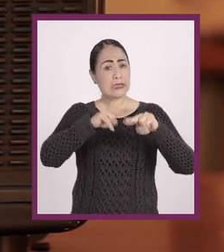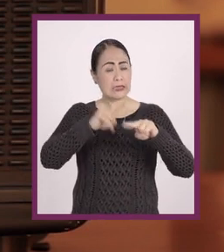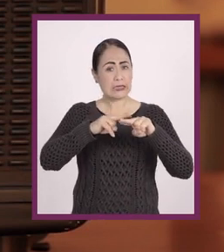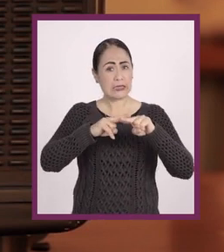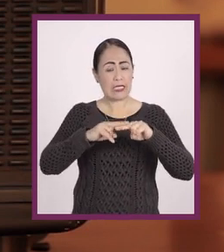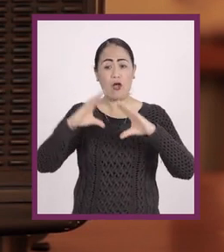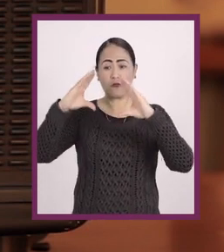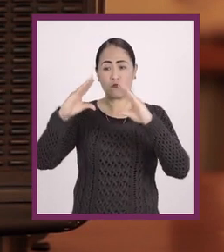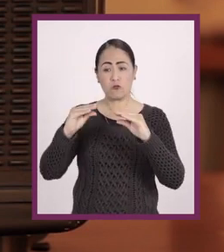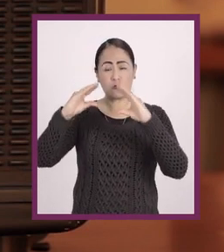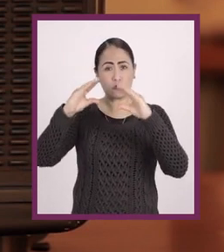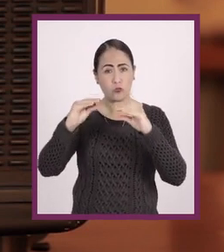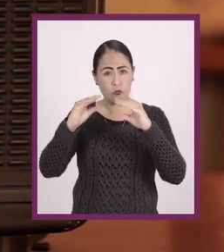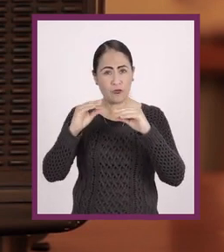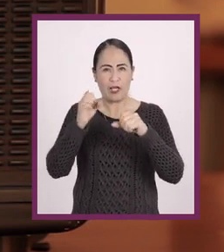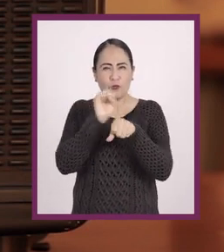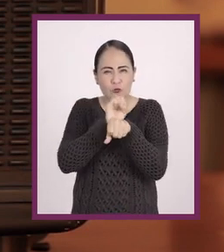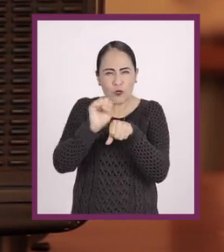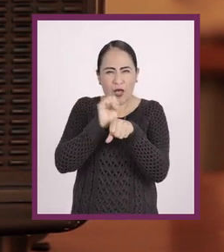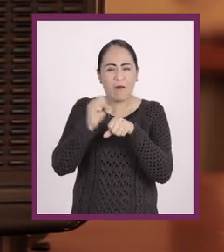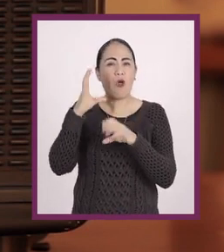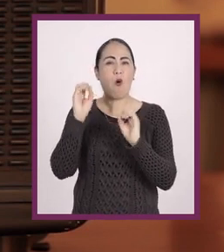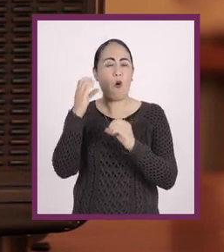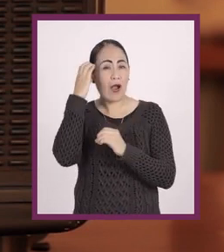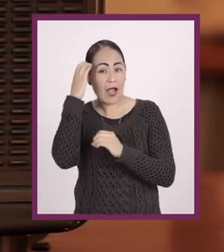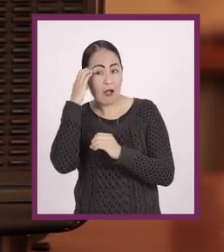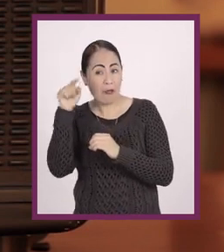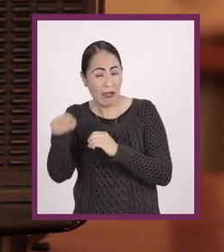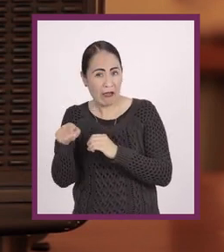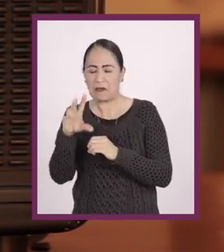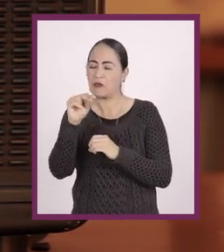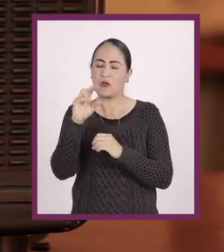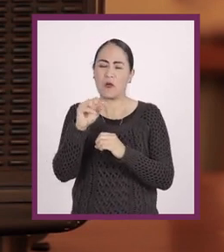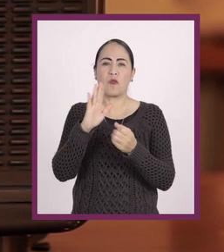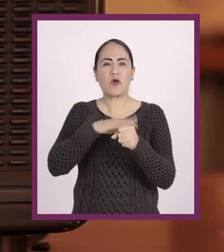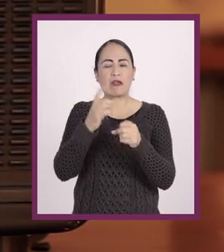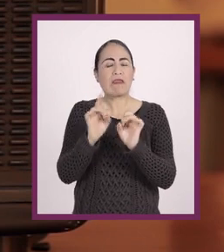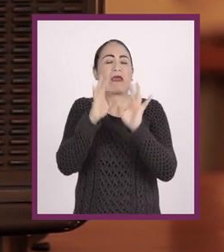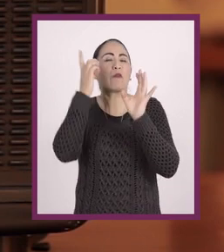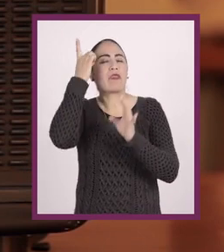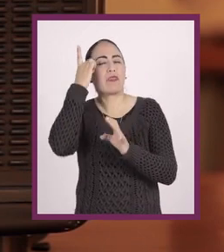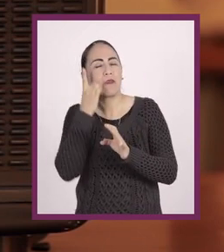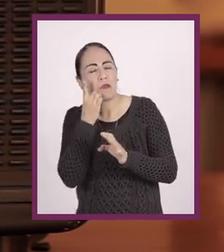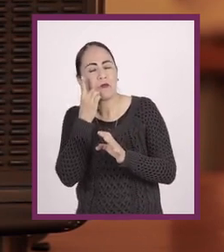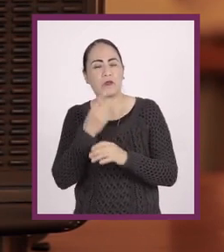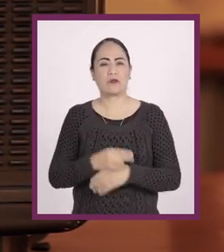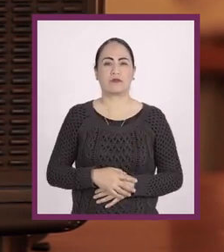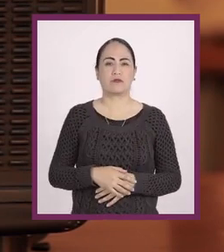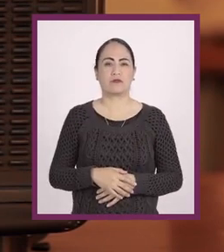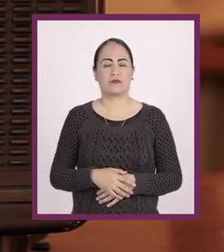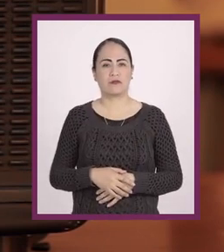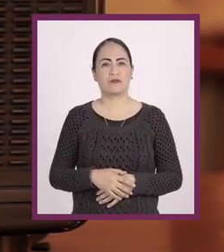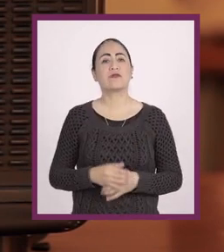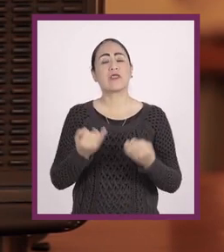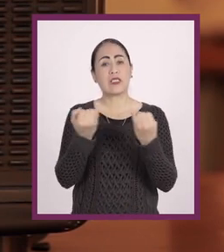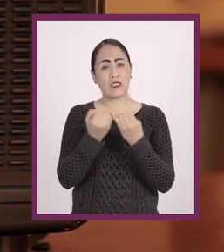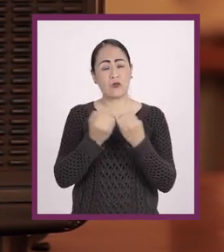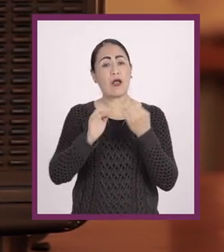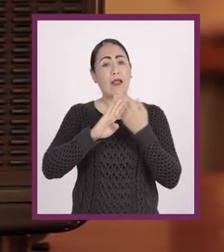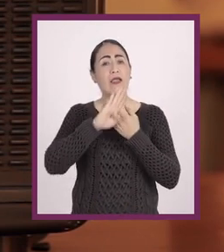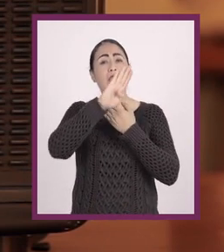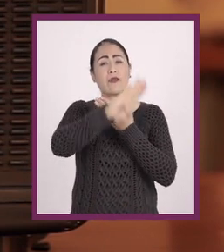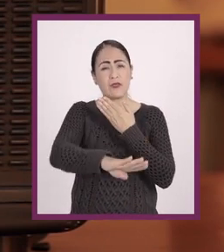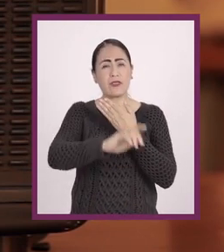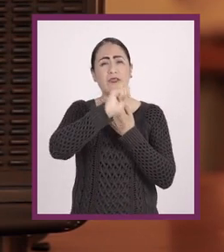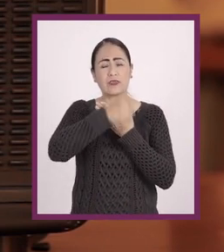vez de estar en un sofá o en una cama para evitar quedarnos dormidos cuando estamos haciendo nuestros deberes para poder evitar eso me